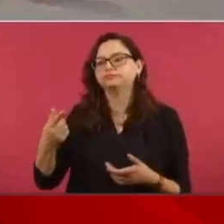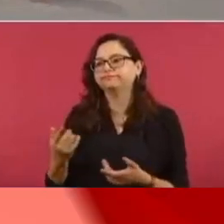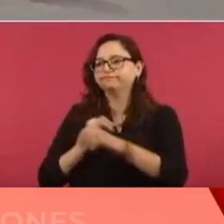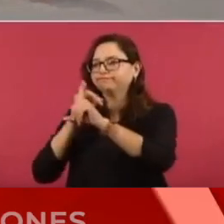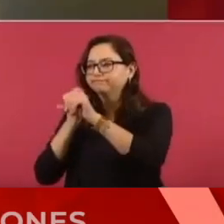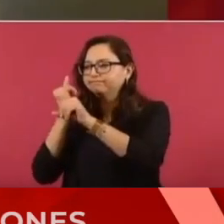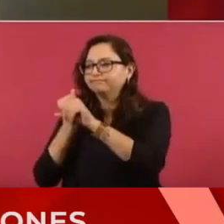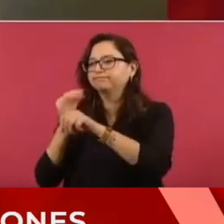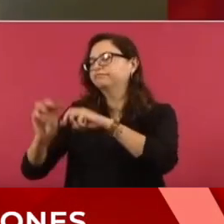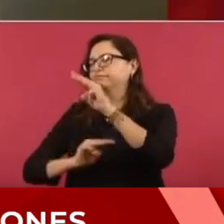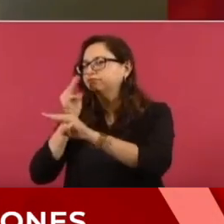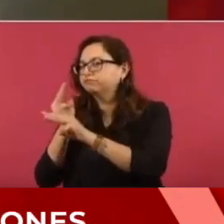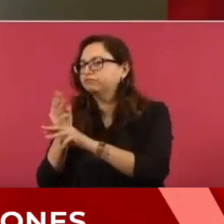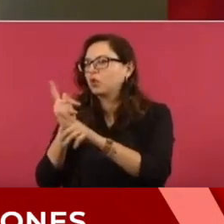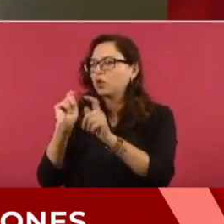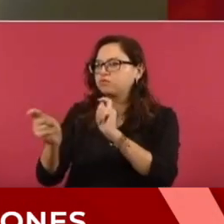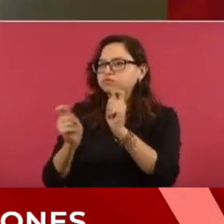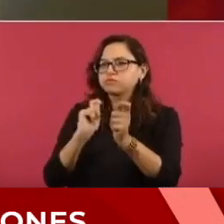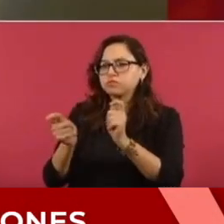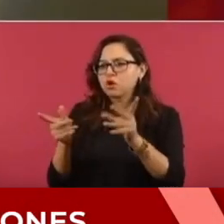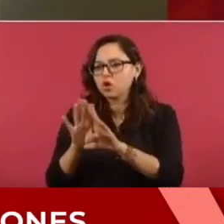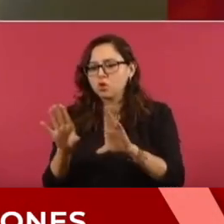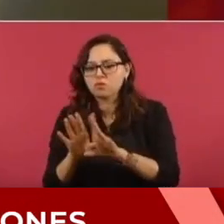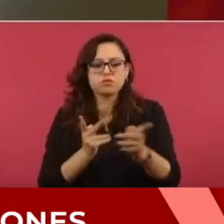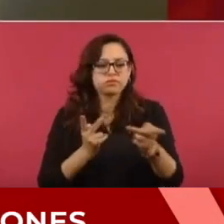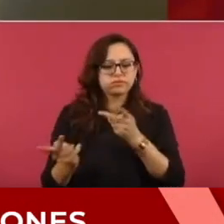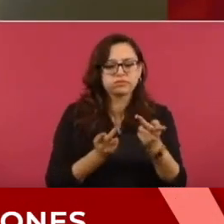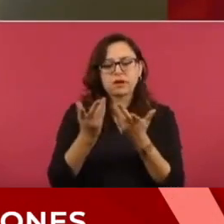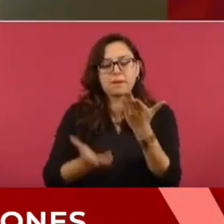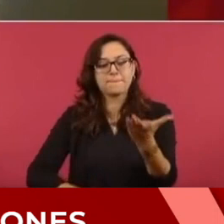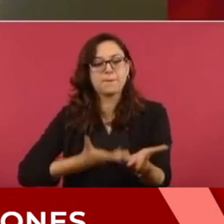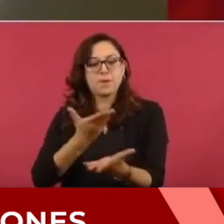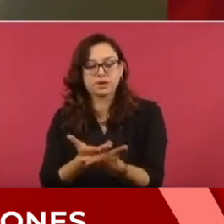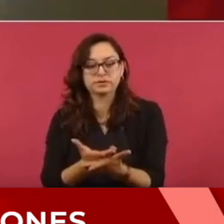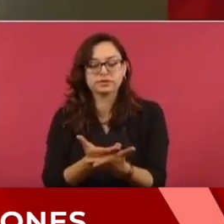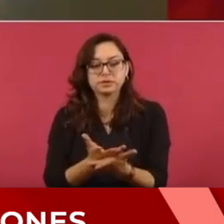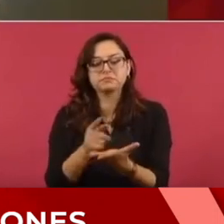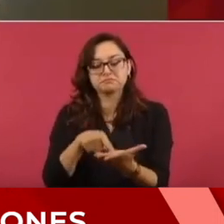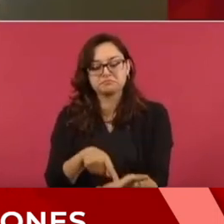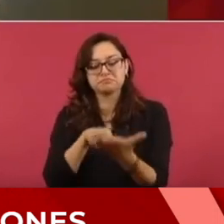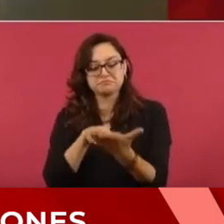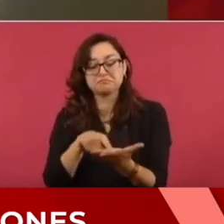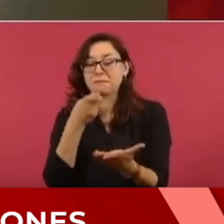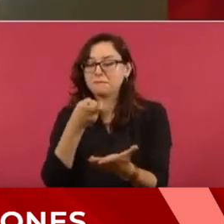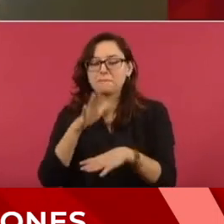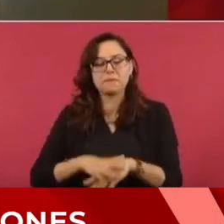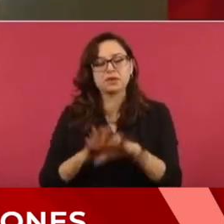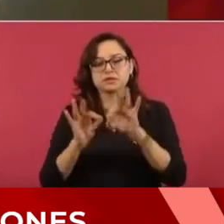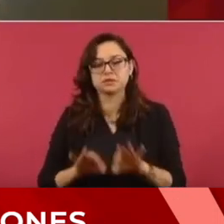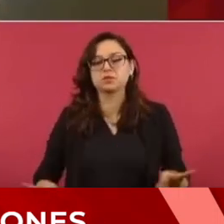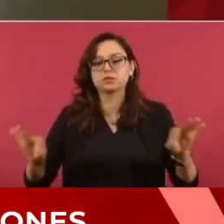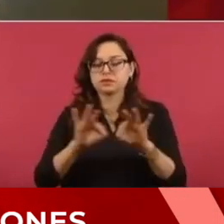El equipo técnico, como meta, elabora una propuesta que se considera como aspecto prioritario